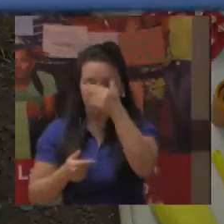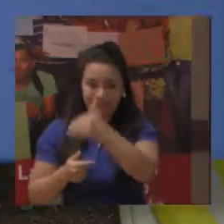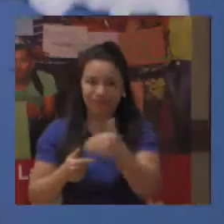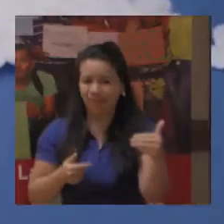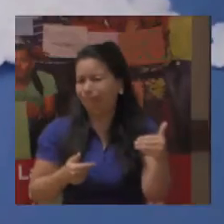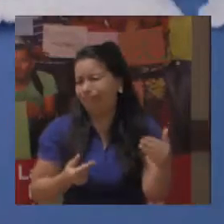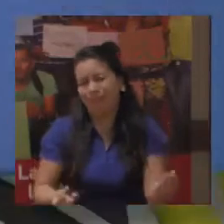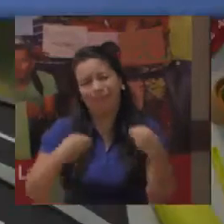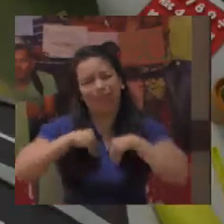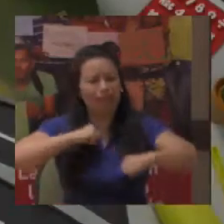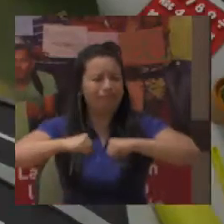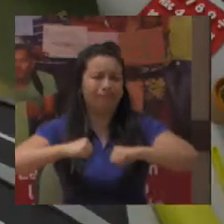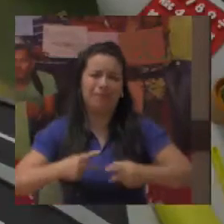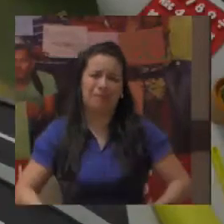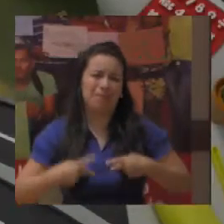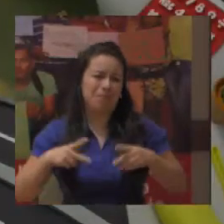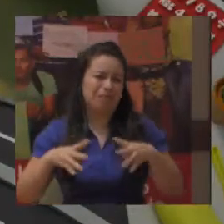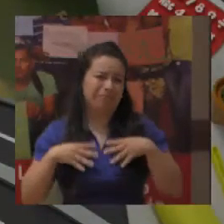mi motor de vida.